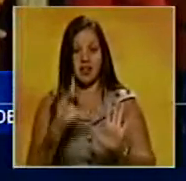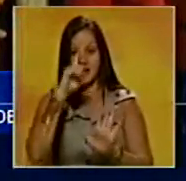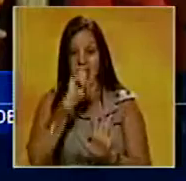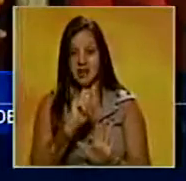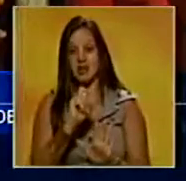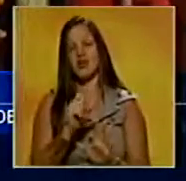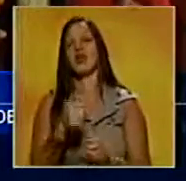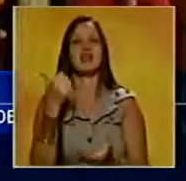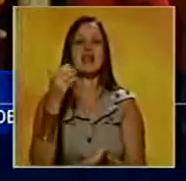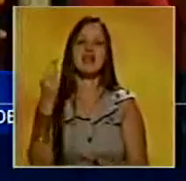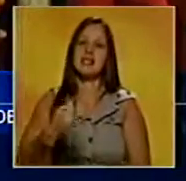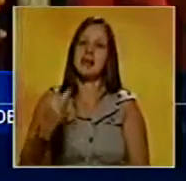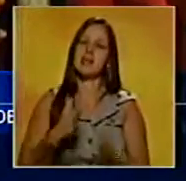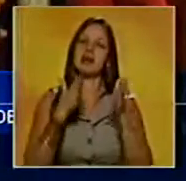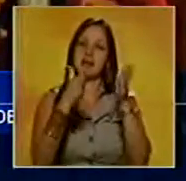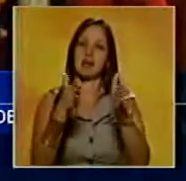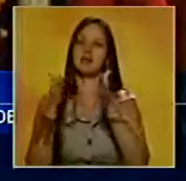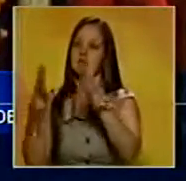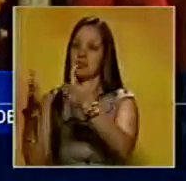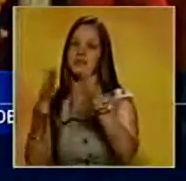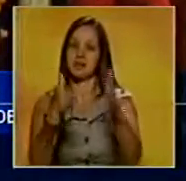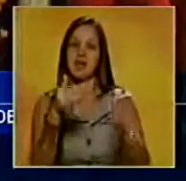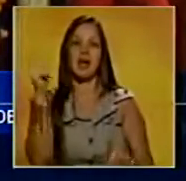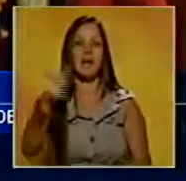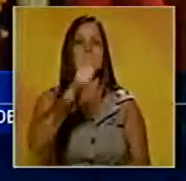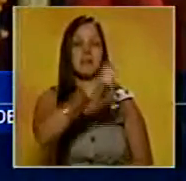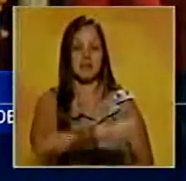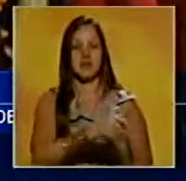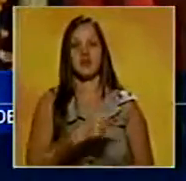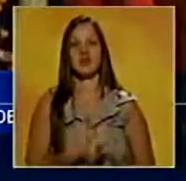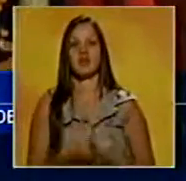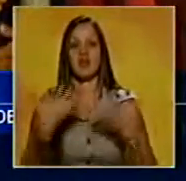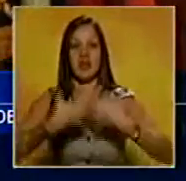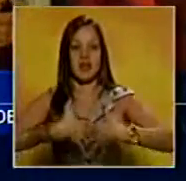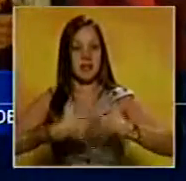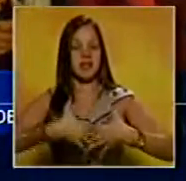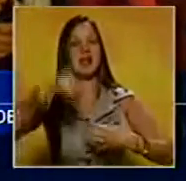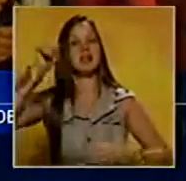entregando estos premios y estos reconocimientos a personalidades, empresarios y así